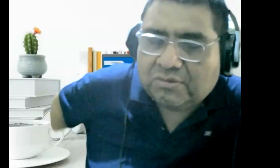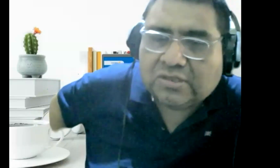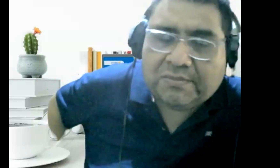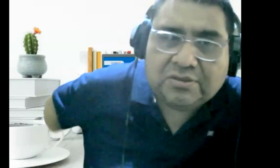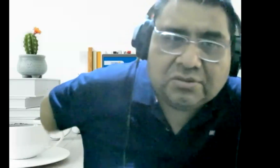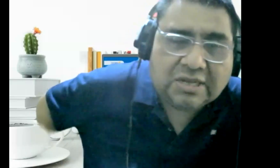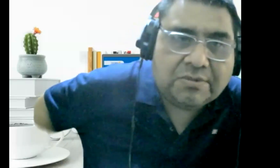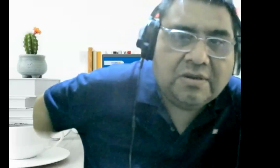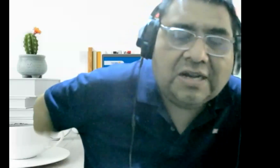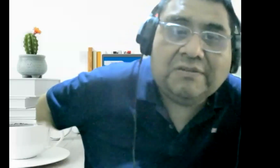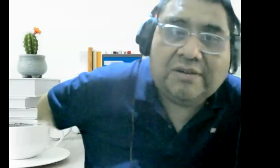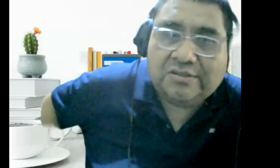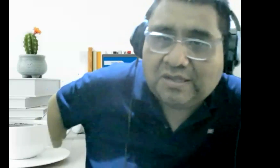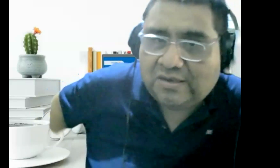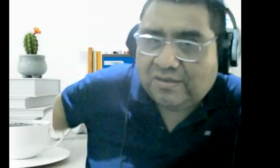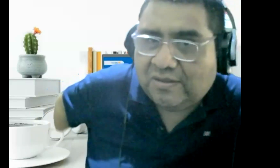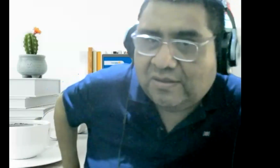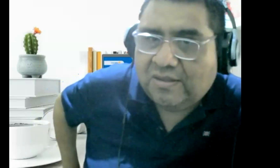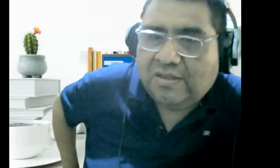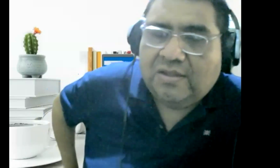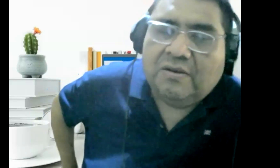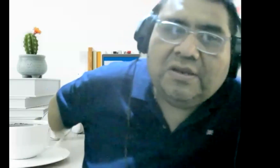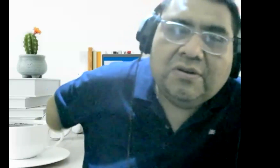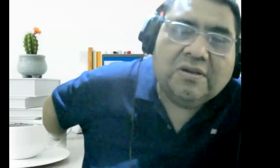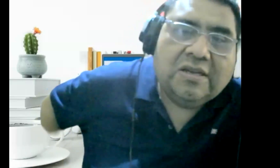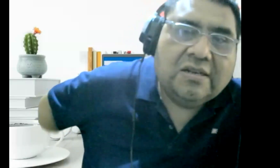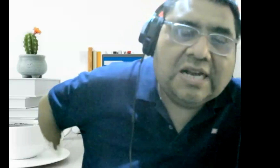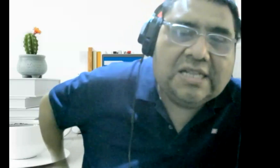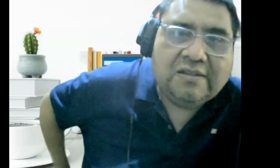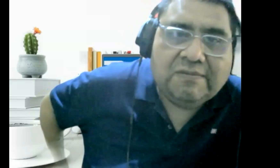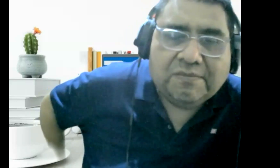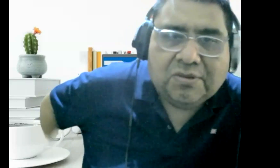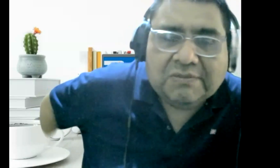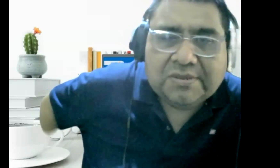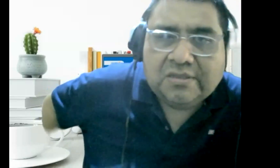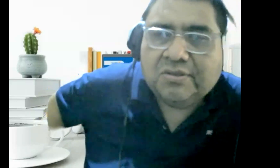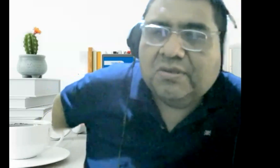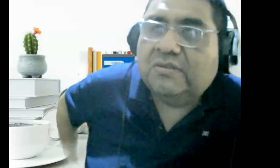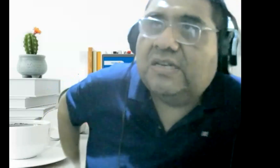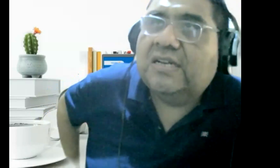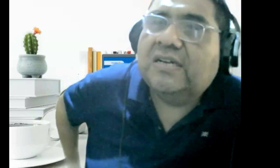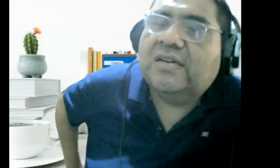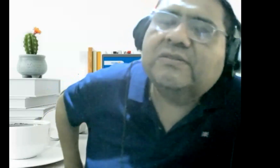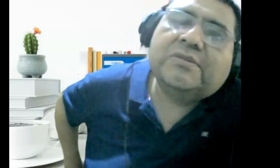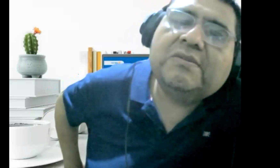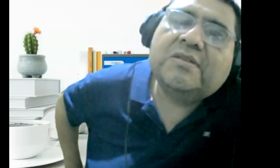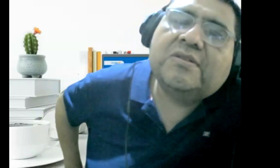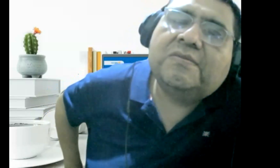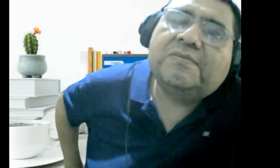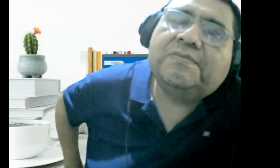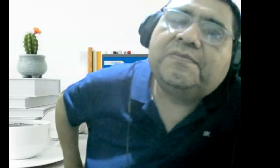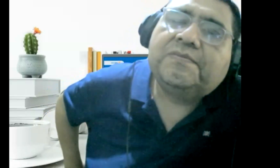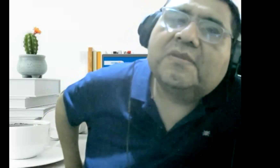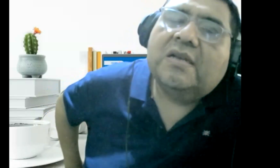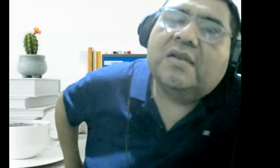uso de los, nos capacitó SAMU a nivel nacional. Luego, en lo que es rescate, nos capacitó la, ¿cómo se llama